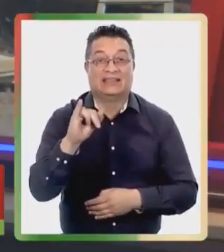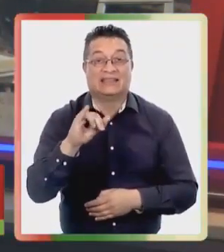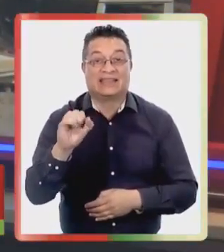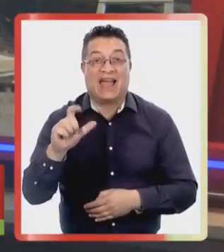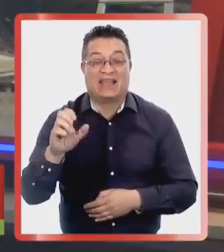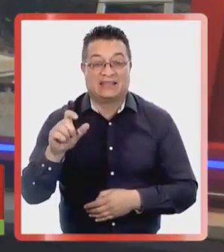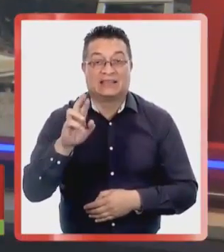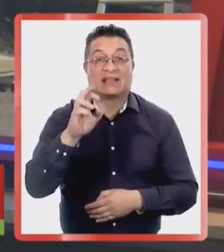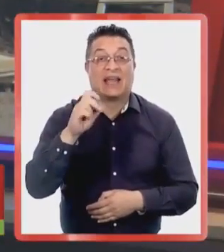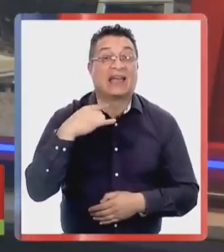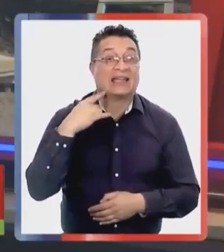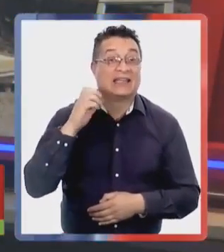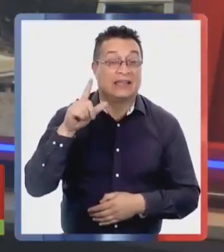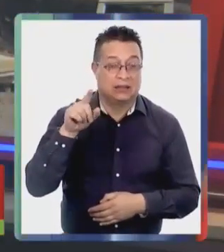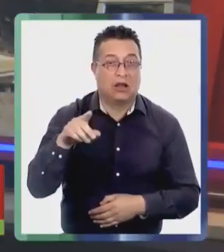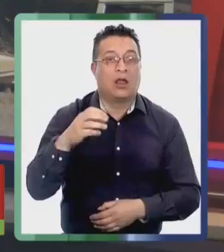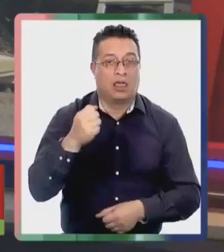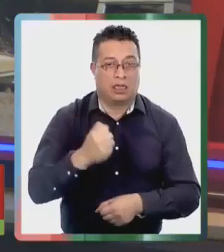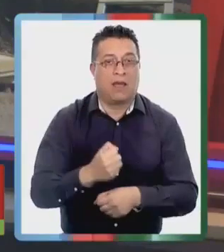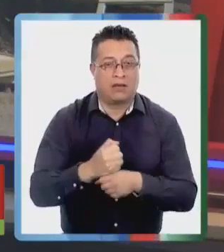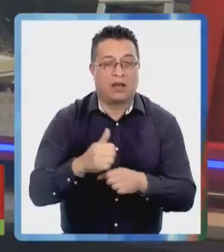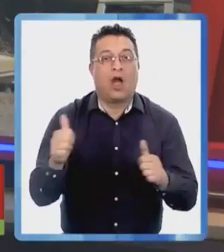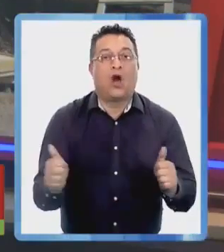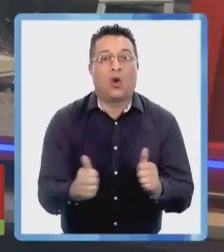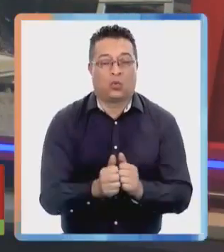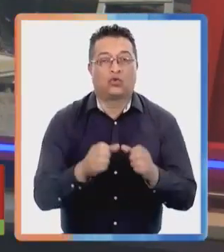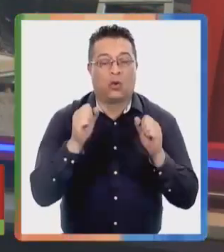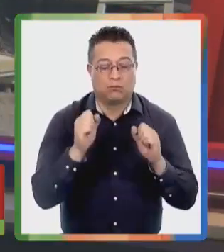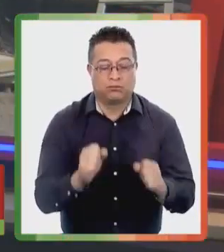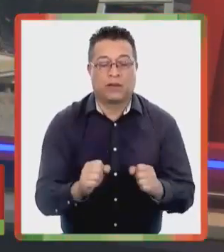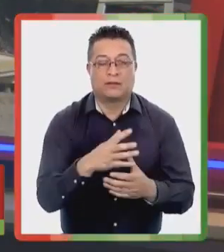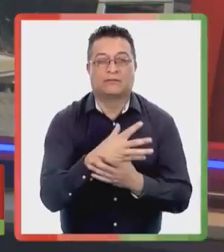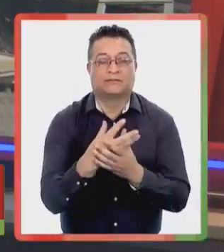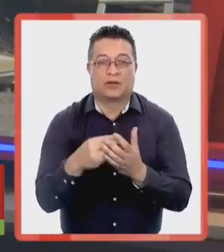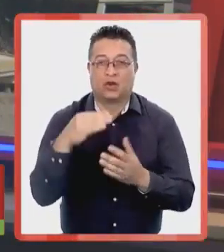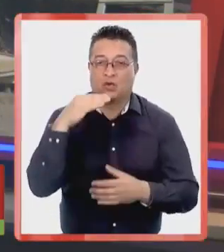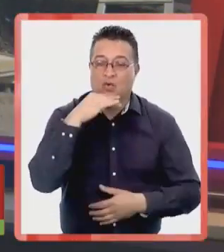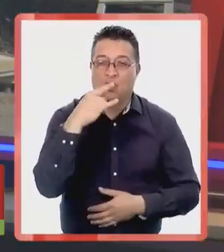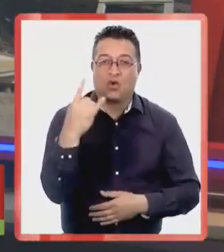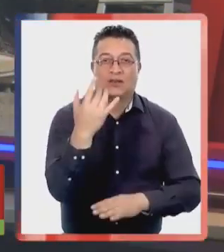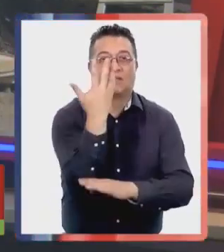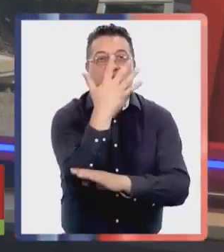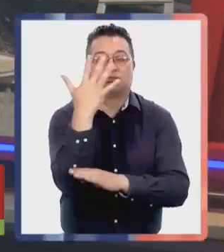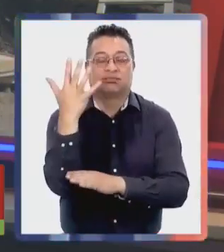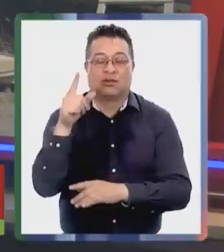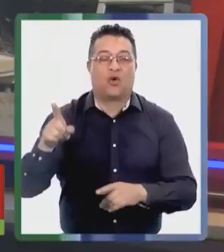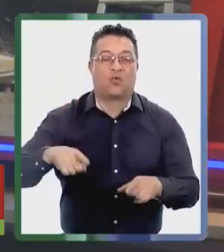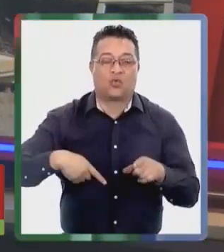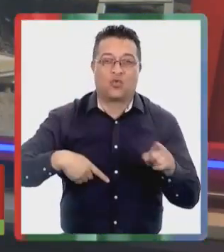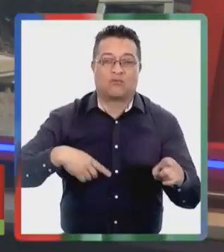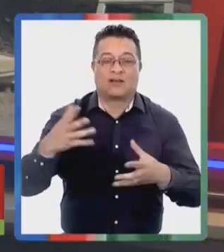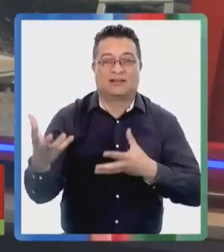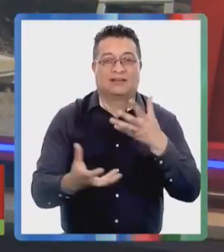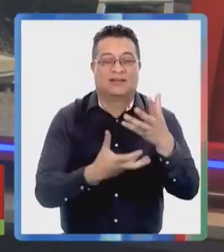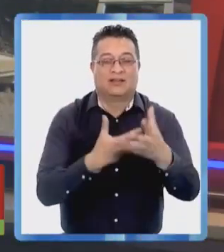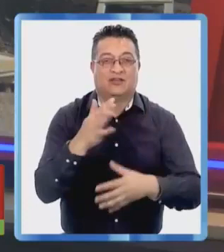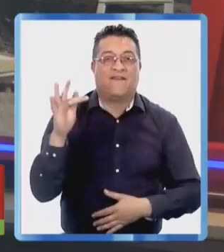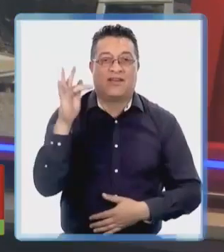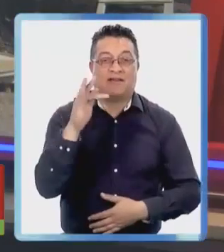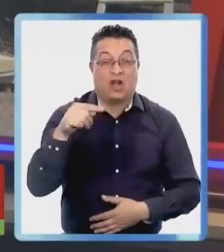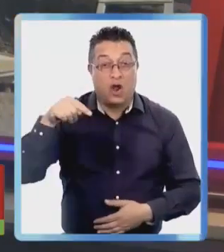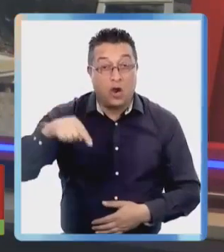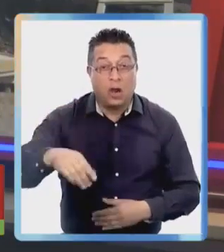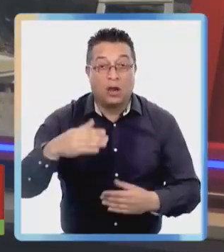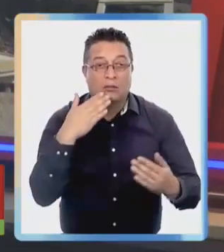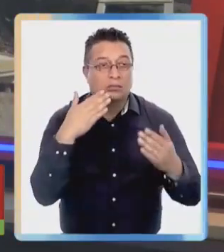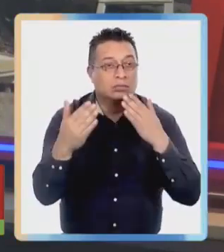Carrizales, en la comuna de Ranquil, han tenido que trabajar juntos para poder sobrellevar la emergencia forestal producida por los incendios en febrero. Hoy,